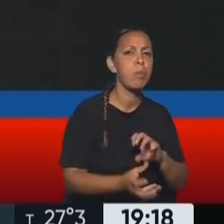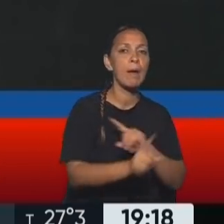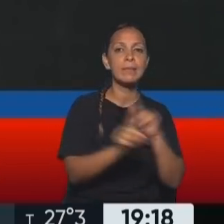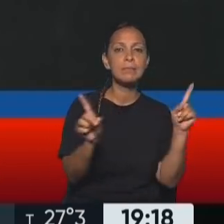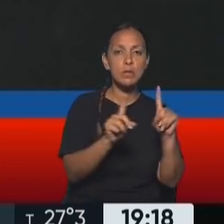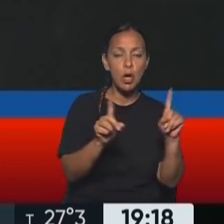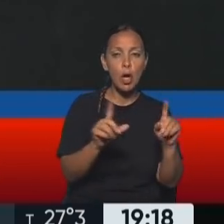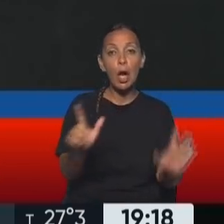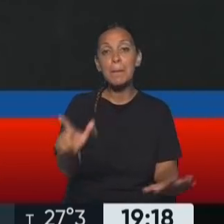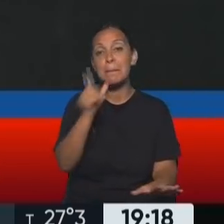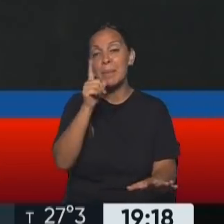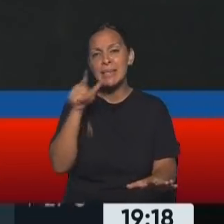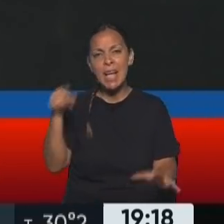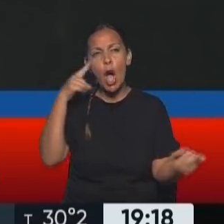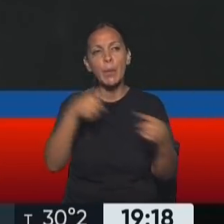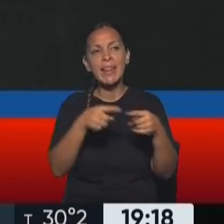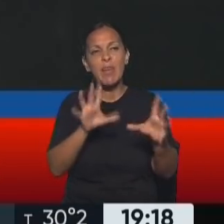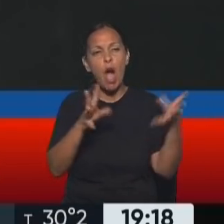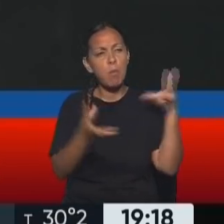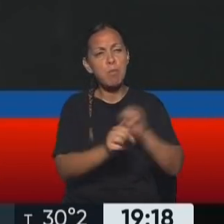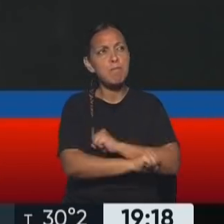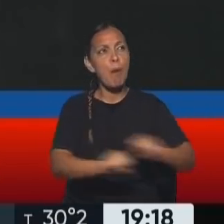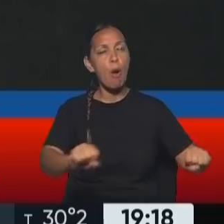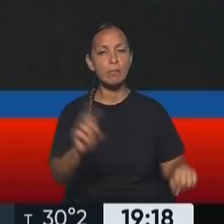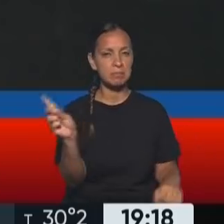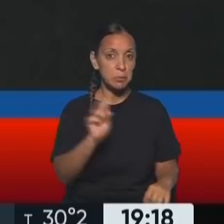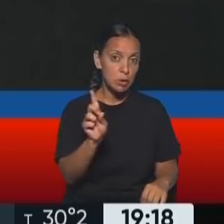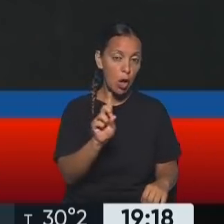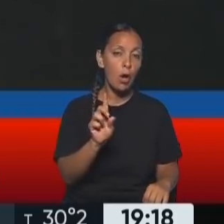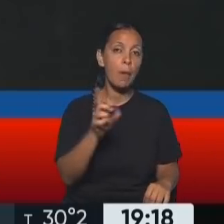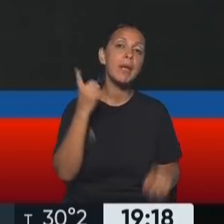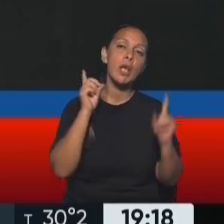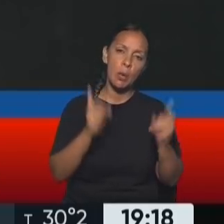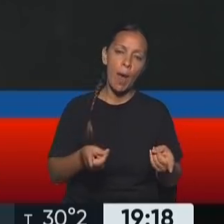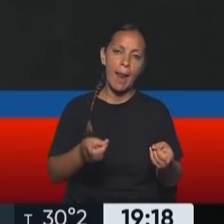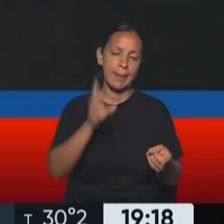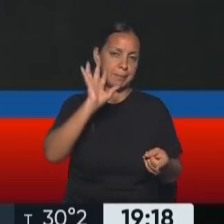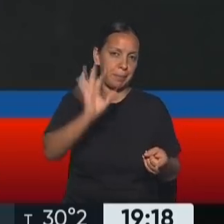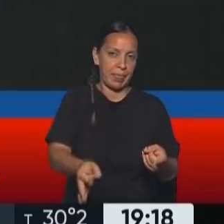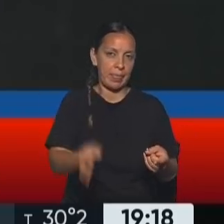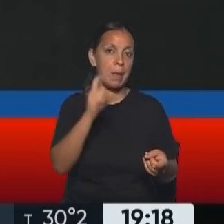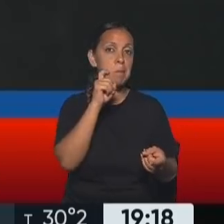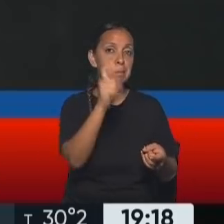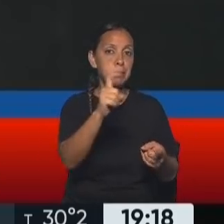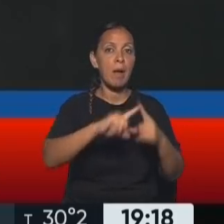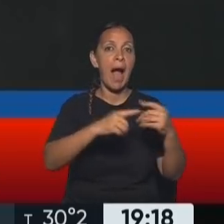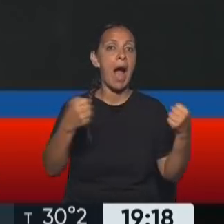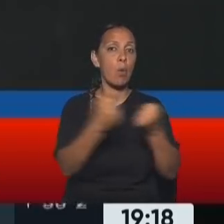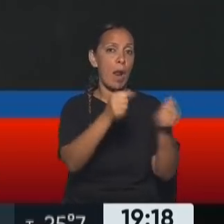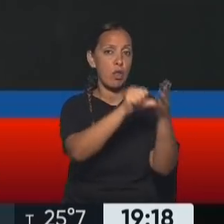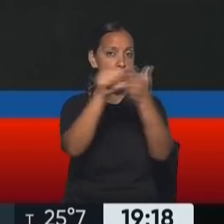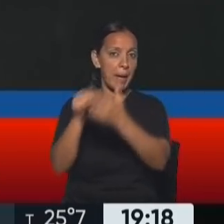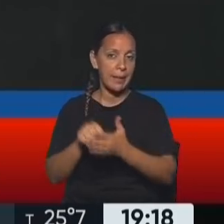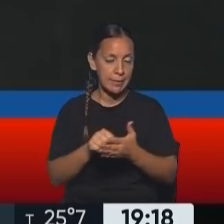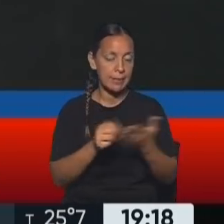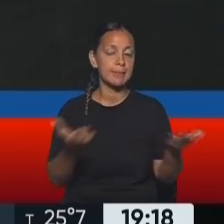no tuvieron intención de destruirla tampoco, digamos. Bueno, ha violado varias convenciones, es decir, en general los países, Rusia incluida,